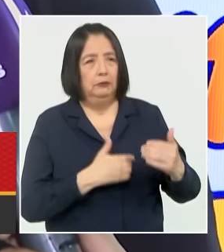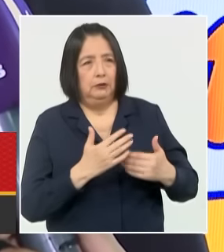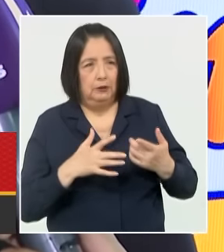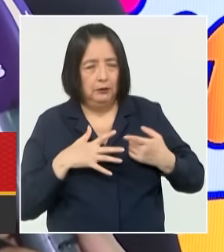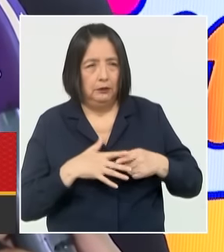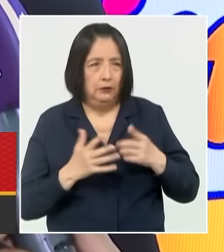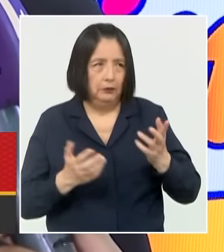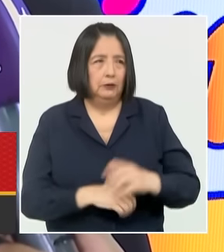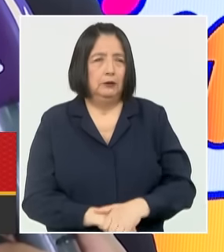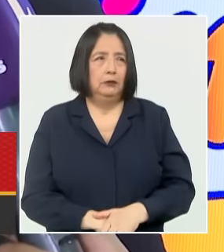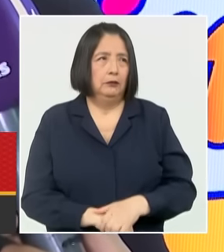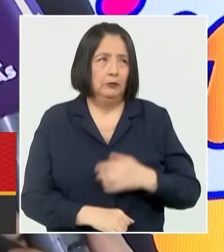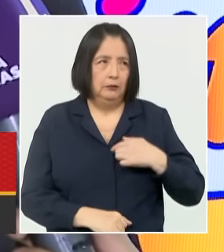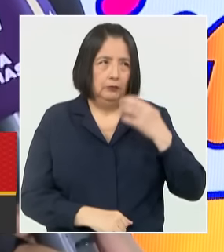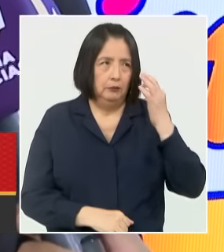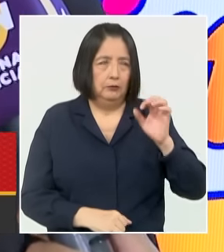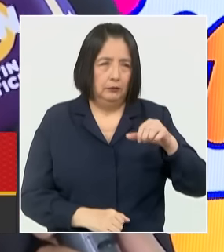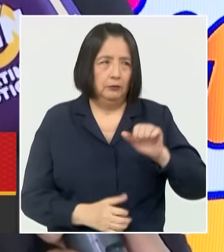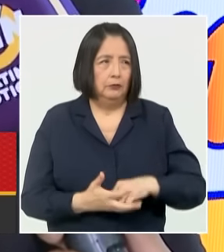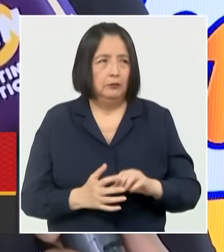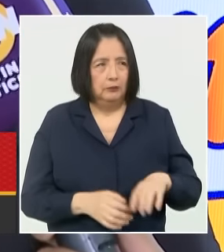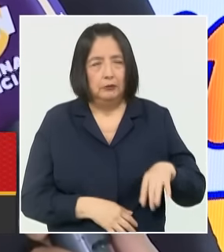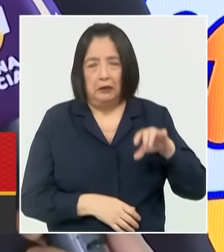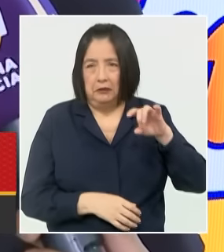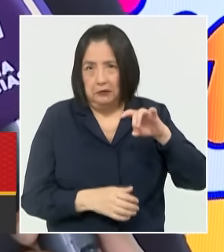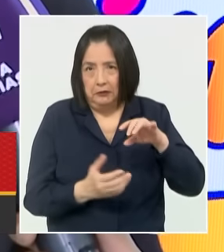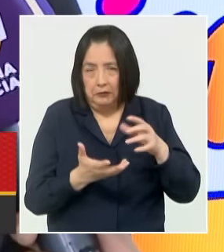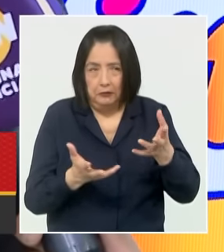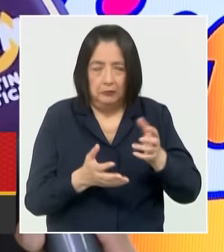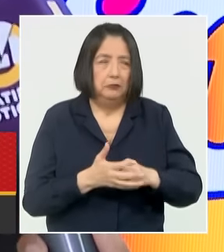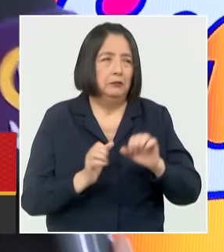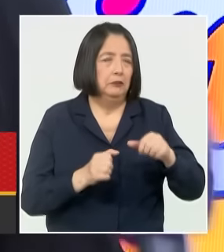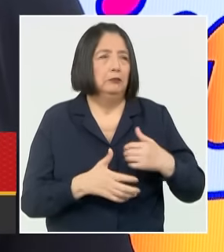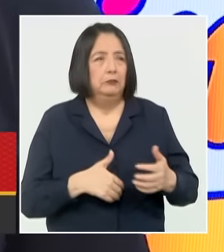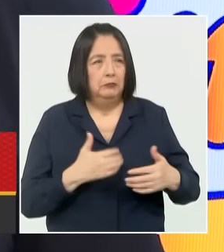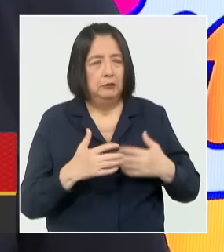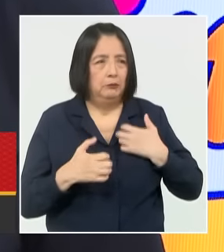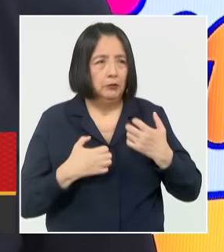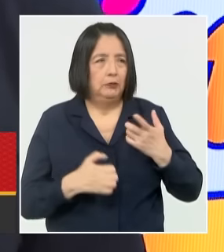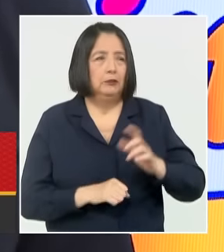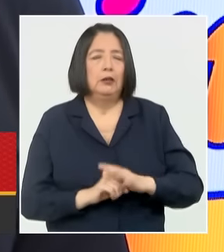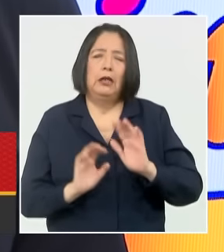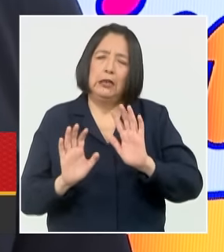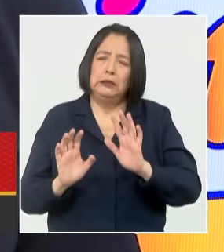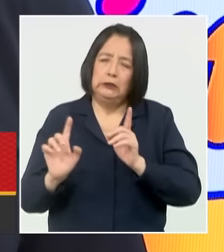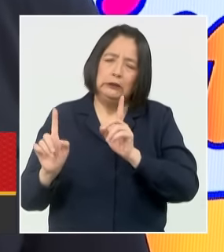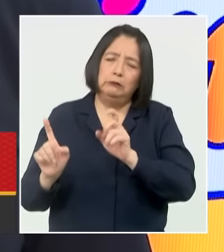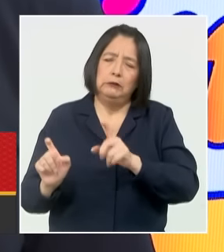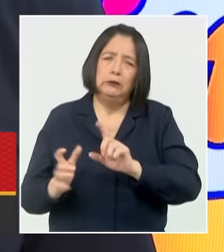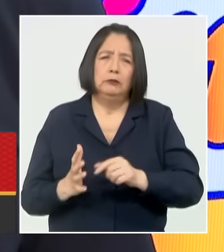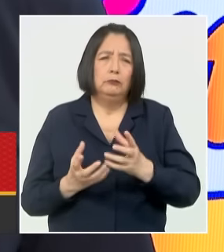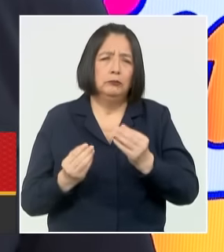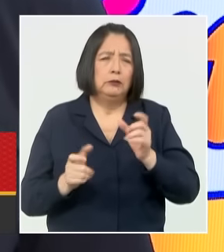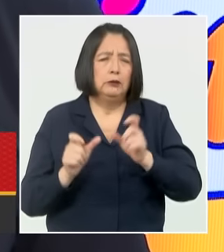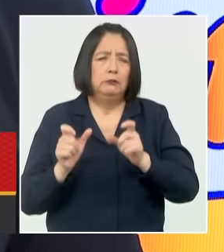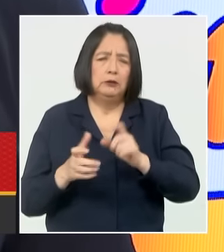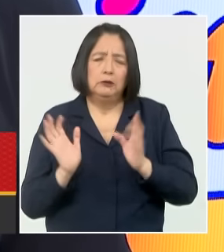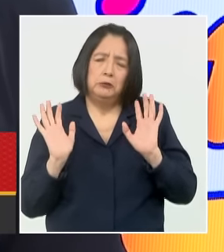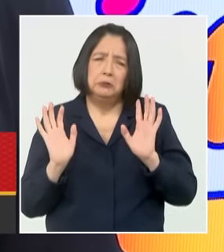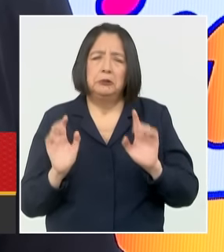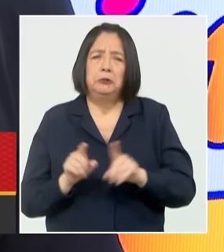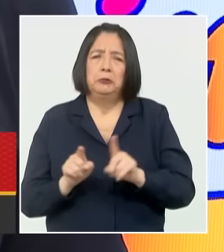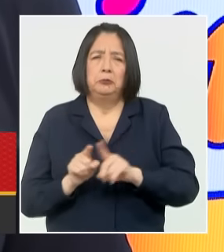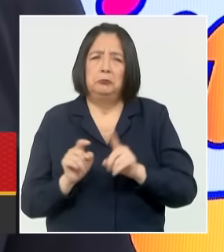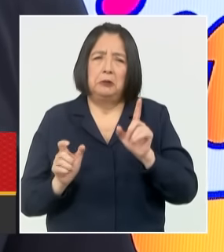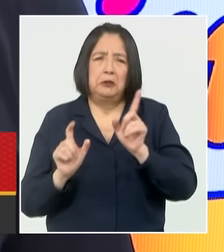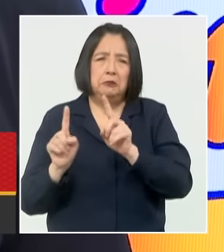inicio de esto. Entonces, creo que esta ha sido una semillita bien plantada y a mí me emociona muchísimo. Yo te quiero consultar, y de hecho muchas personas, de hecho, se están haciendo esa consulta